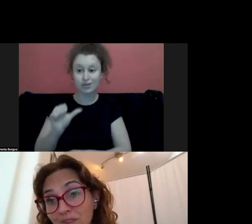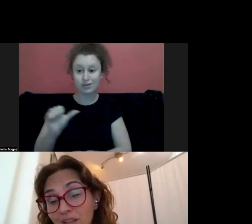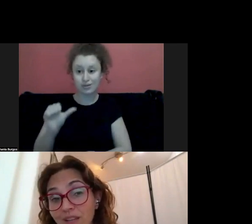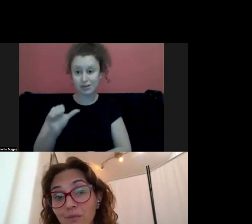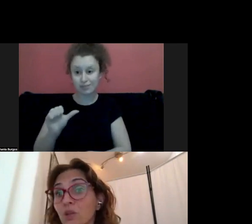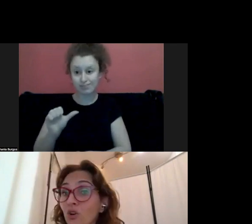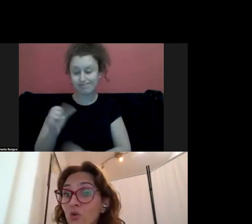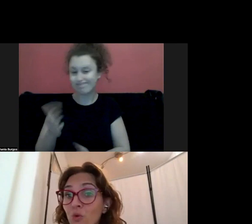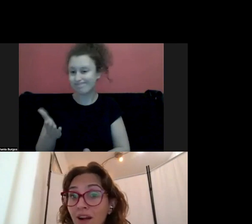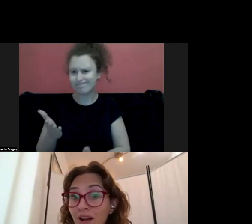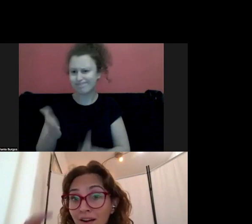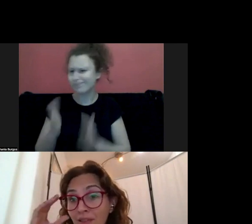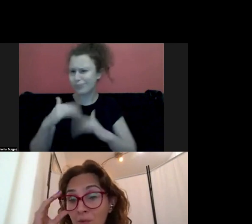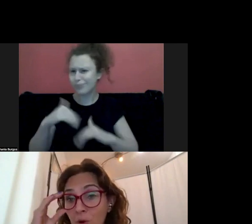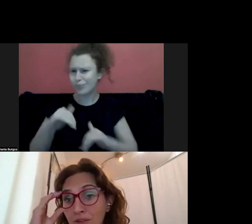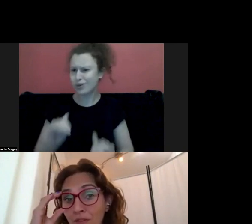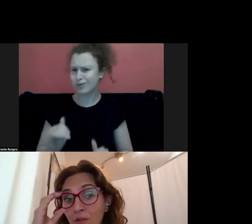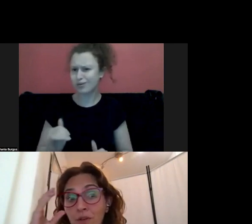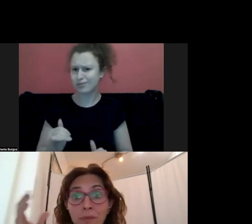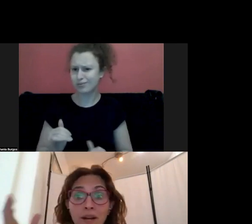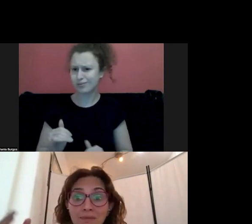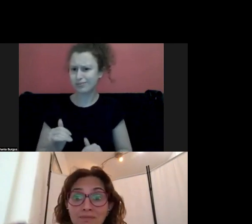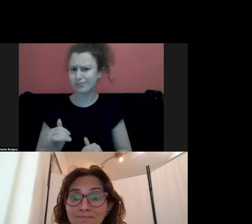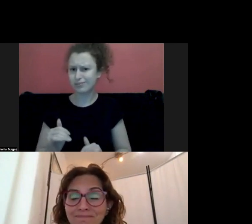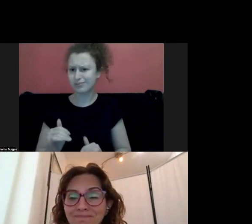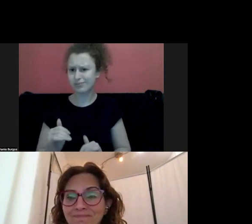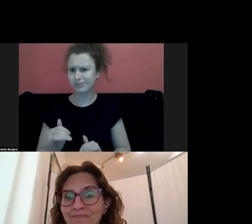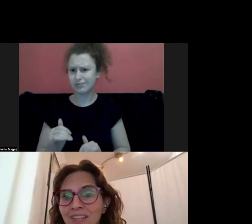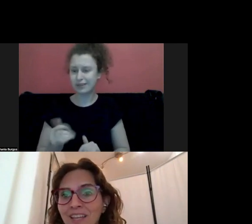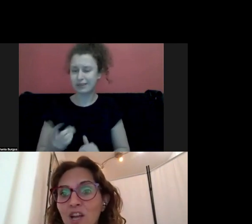hijo. Mi hijo nunca recibió atención temprana.